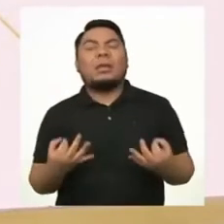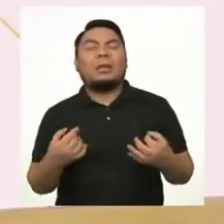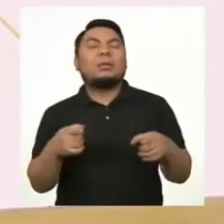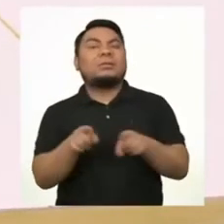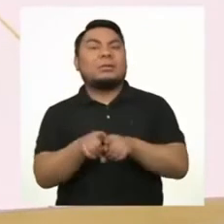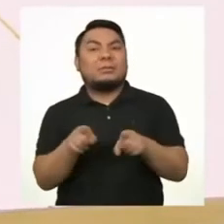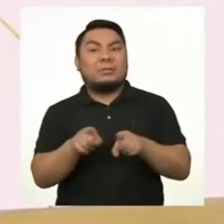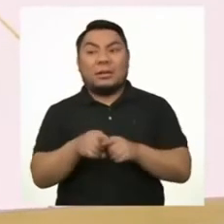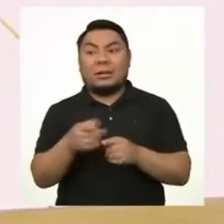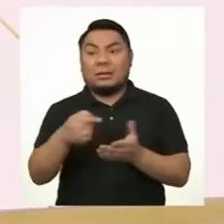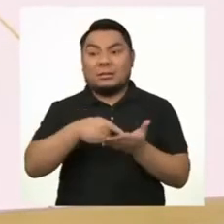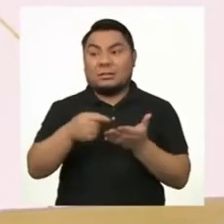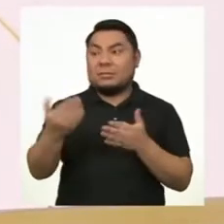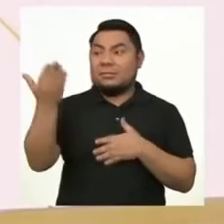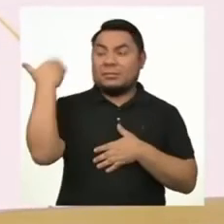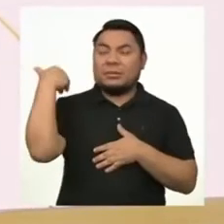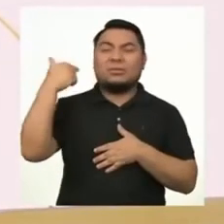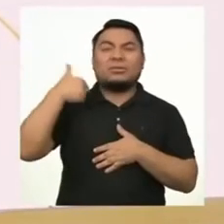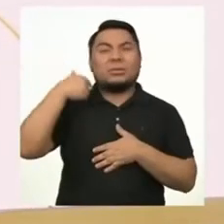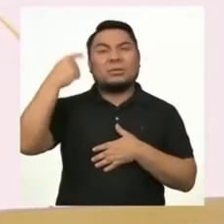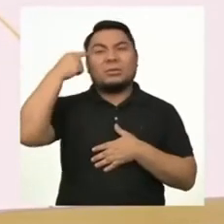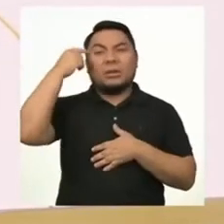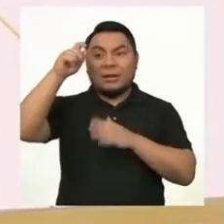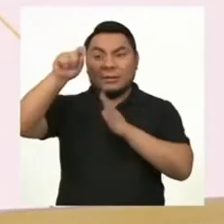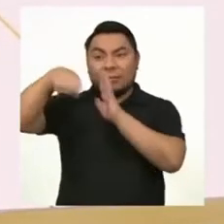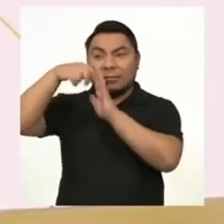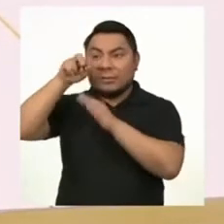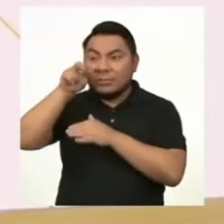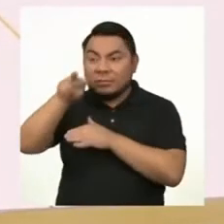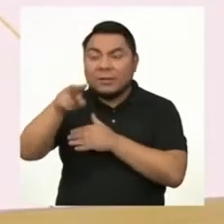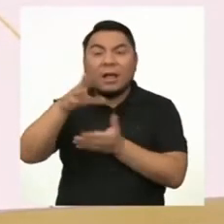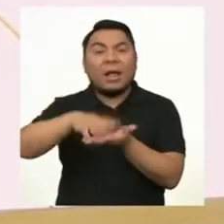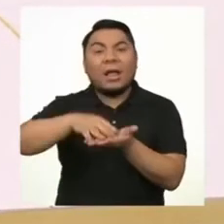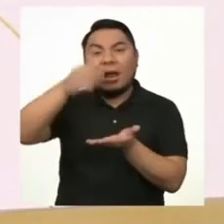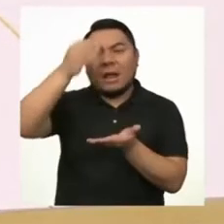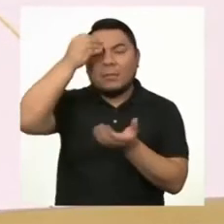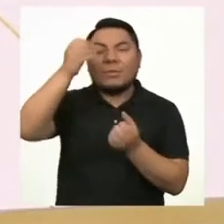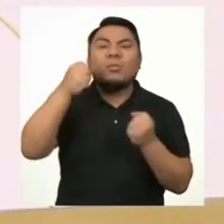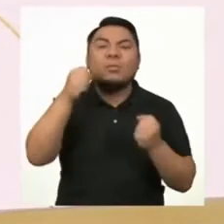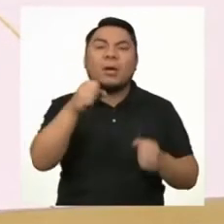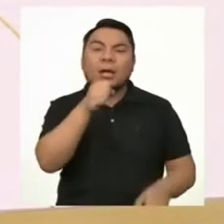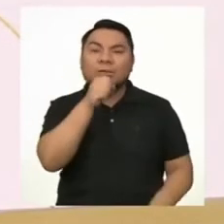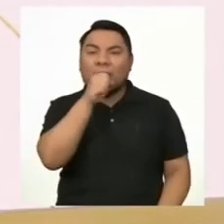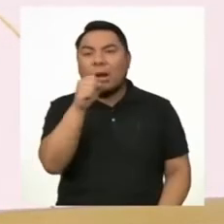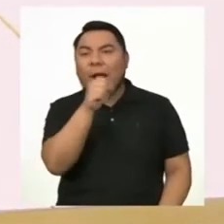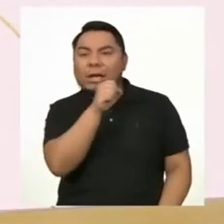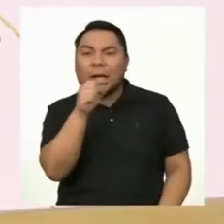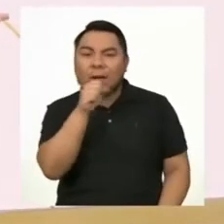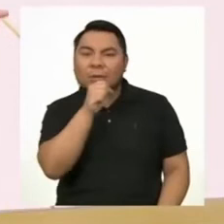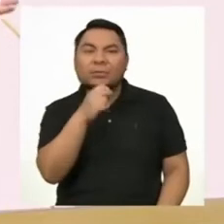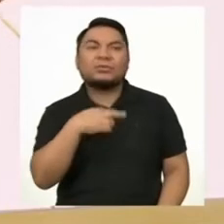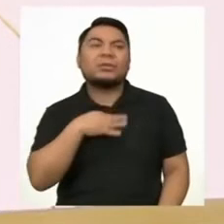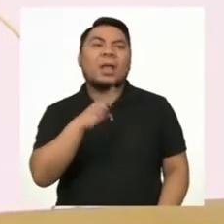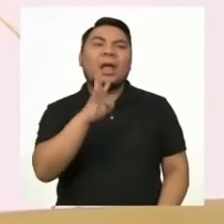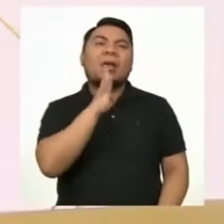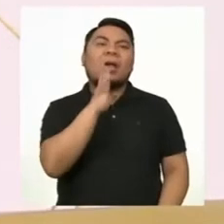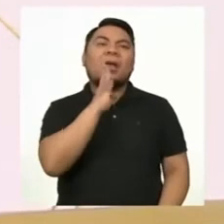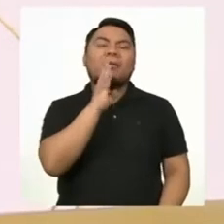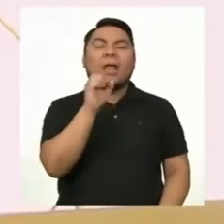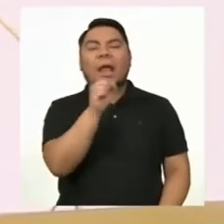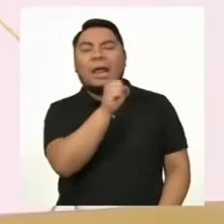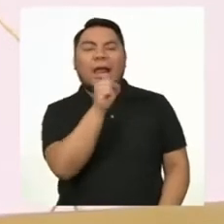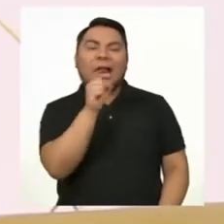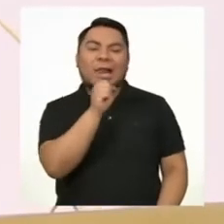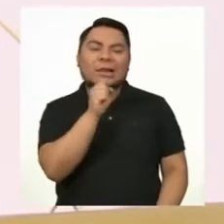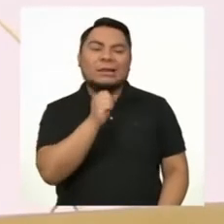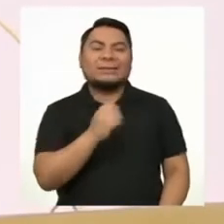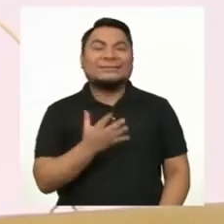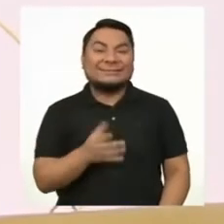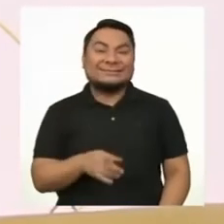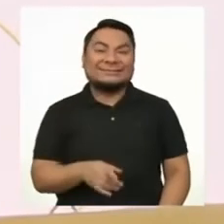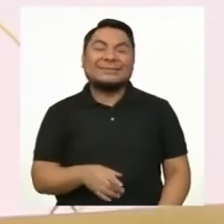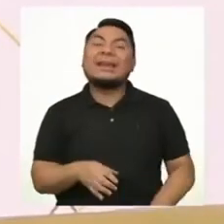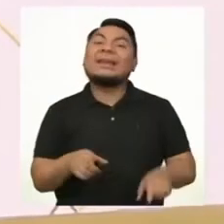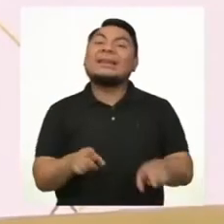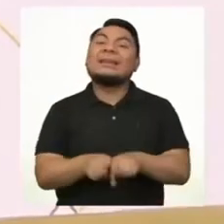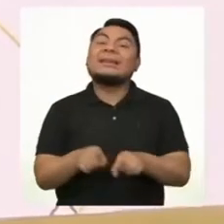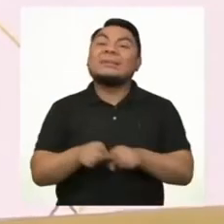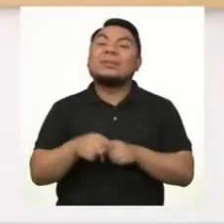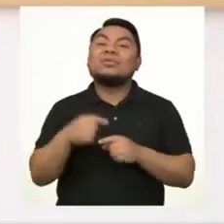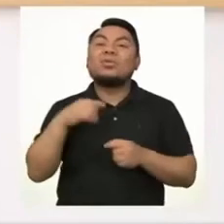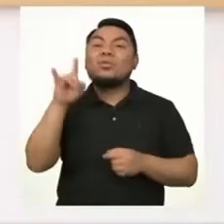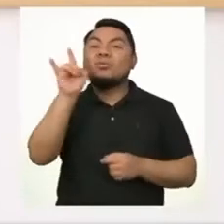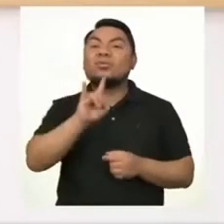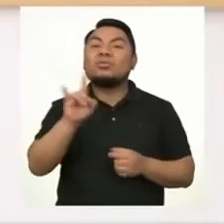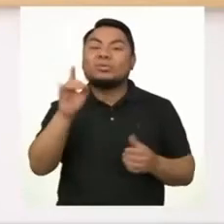La semana pasada estuve viendo videos para aprender locución y hablar como dibujo animado. También uso mi